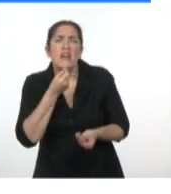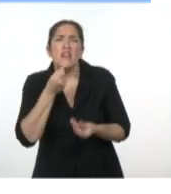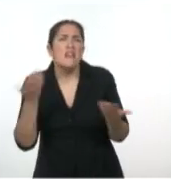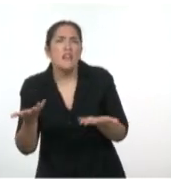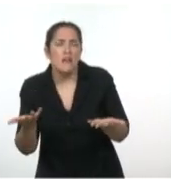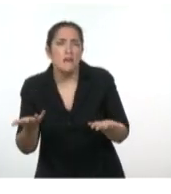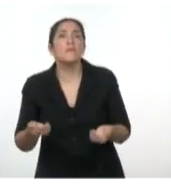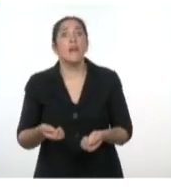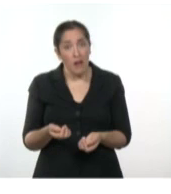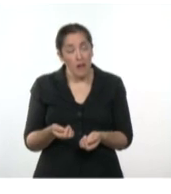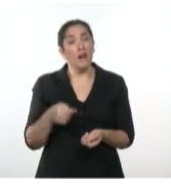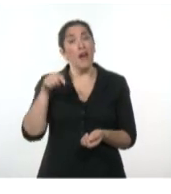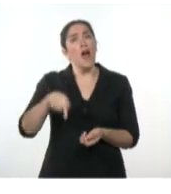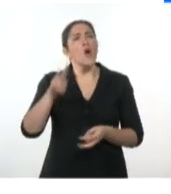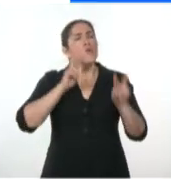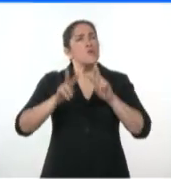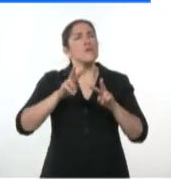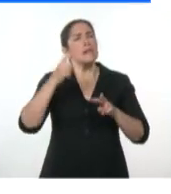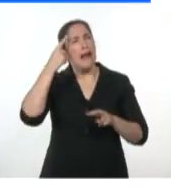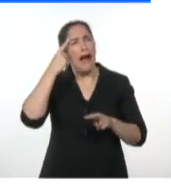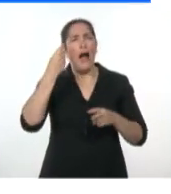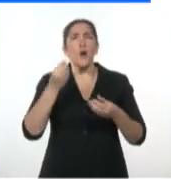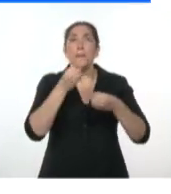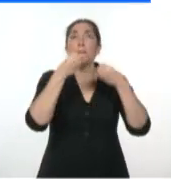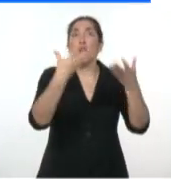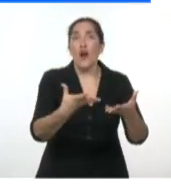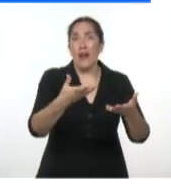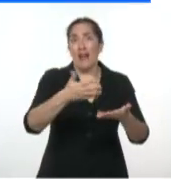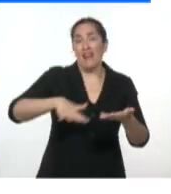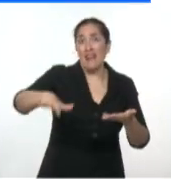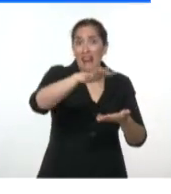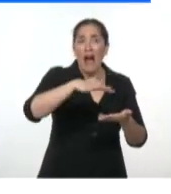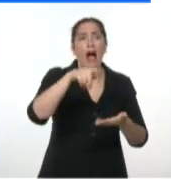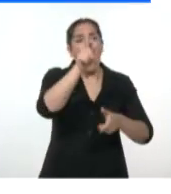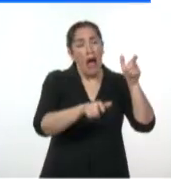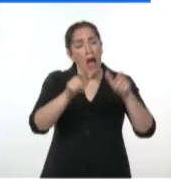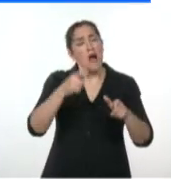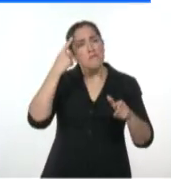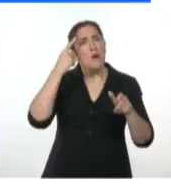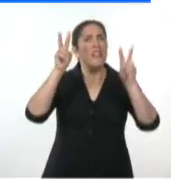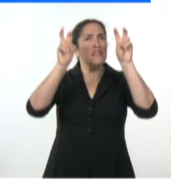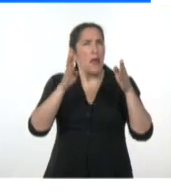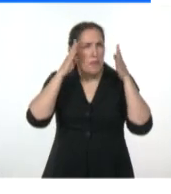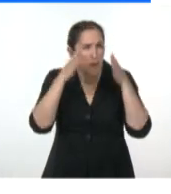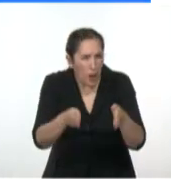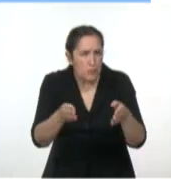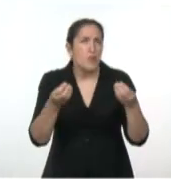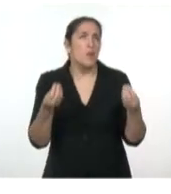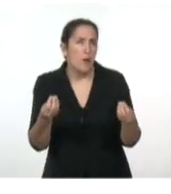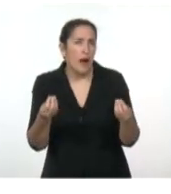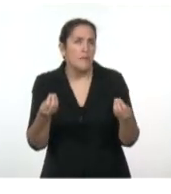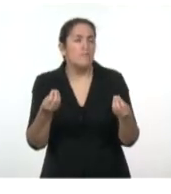en el intento de procurar el bien común, esas mismas personas se dediquen a algún tema en particular, aquel en el